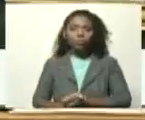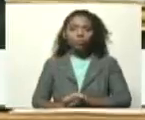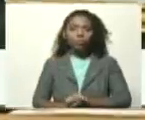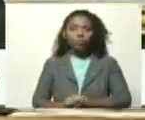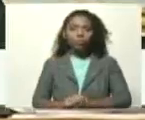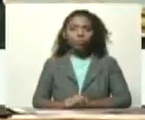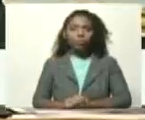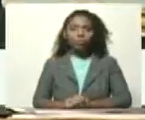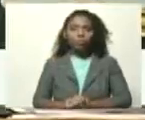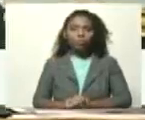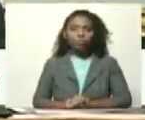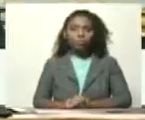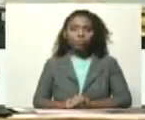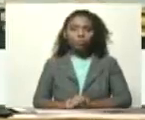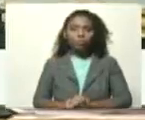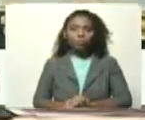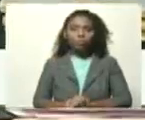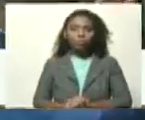Rondón.